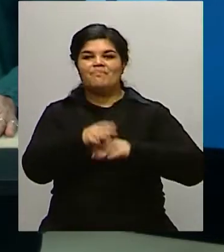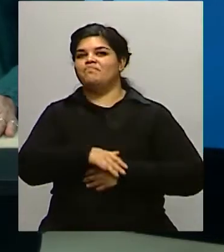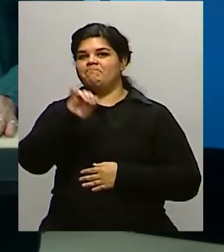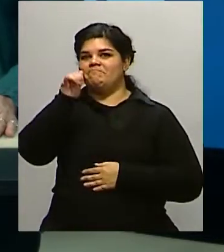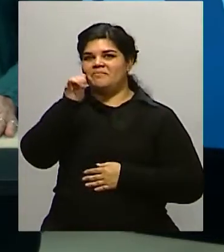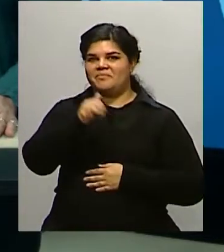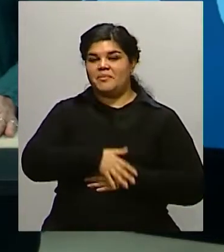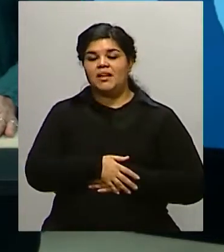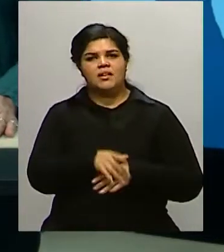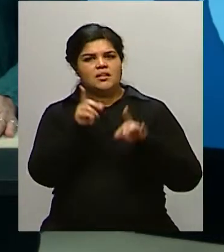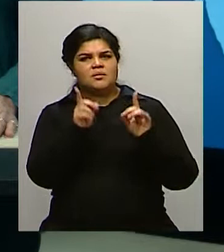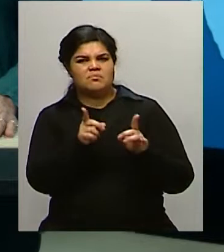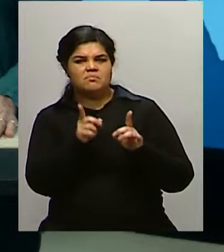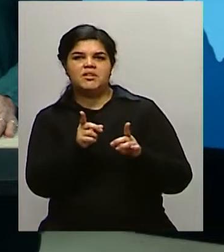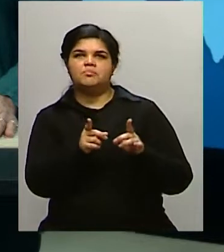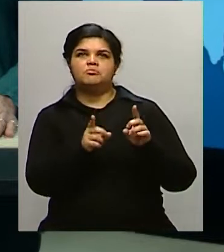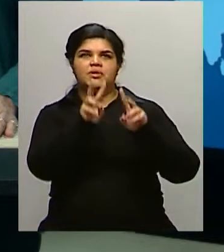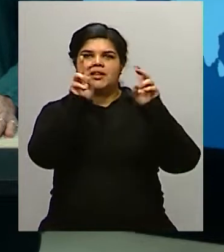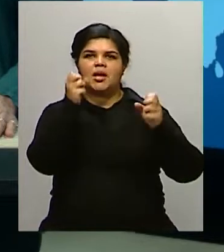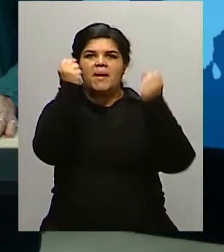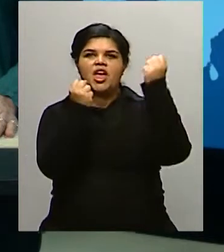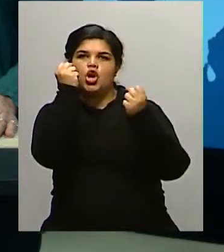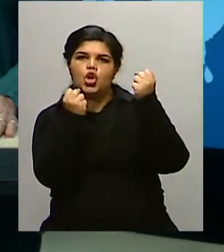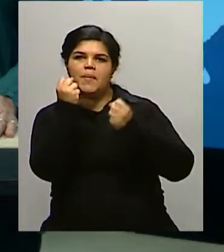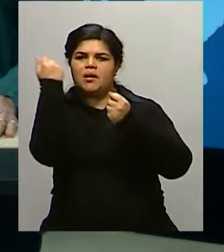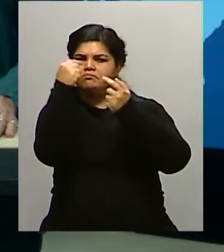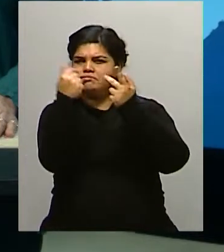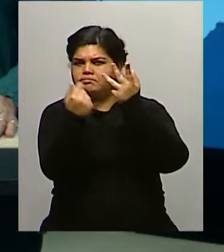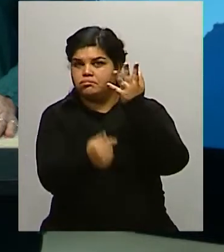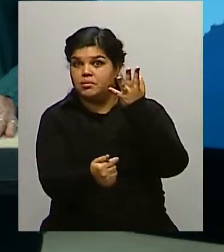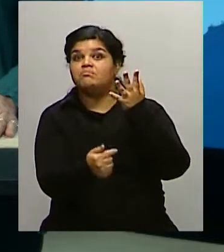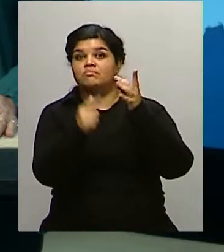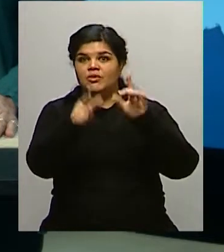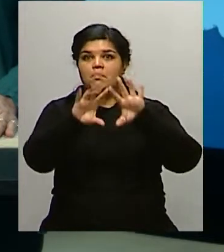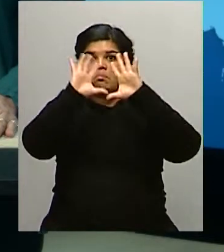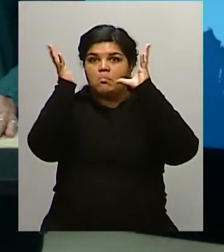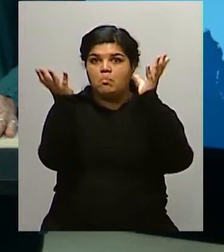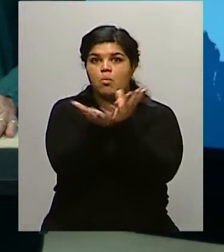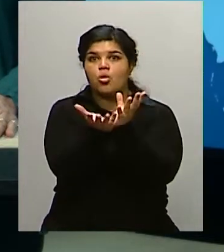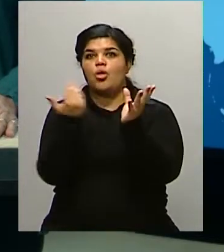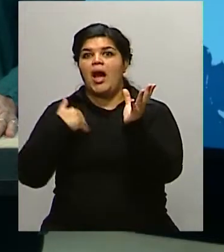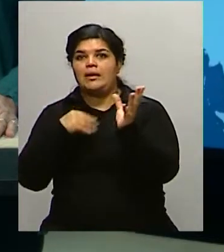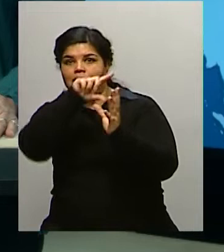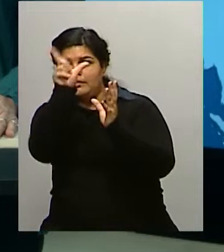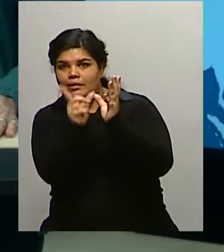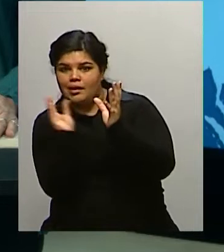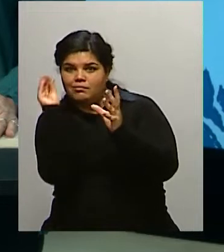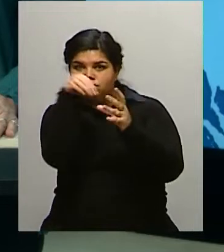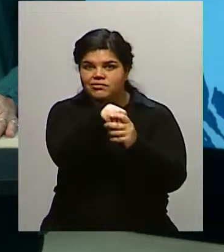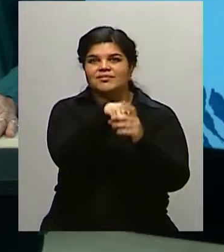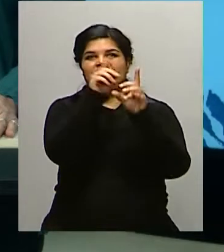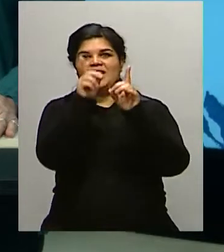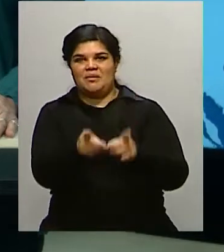hay muchos temas que podemos tocar en tema de economía, Argentina está inserta en un mundo y formamos parte de una región que también